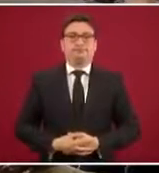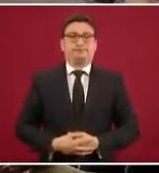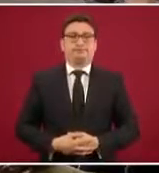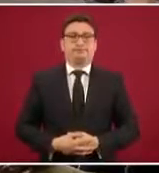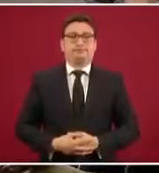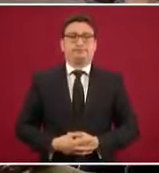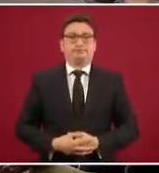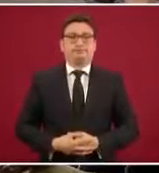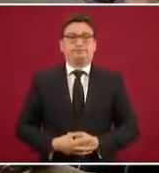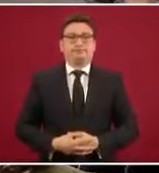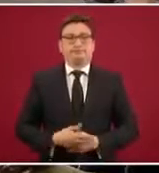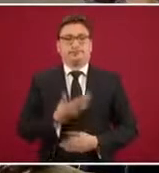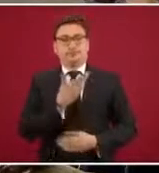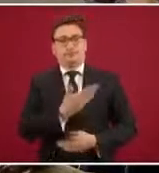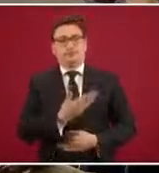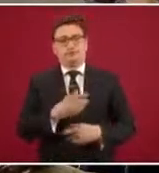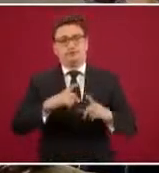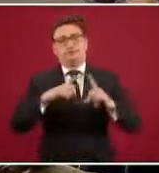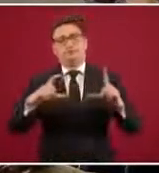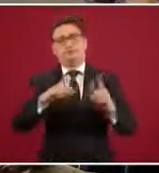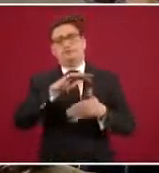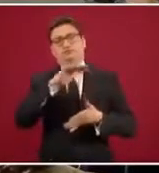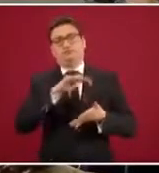con este texto.